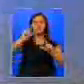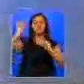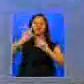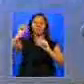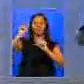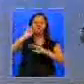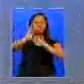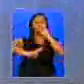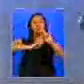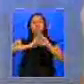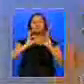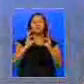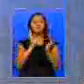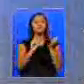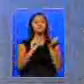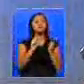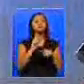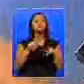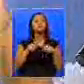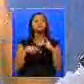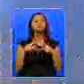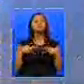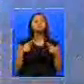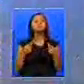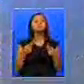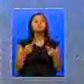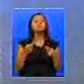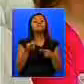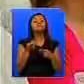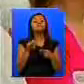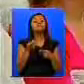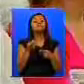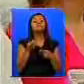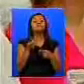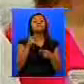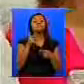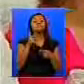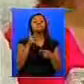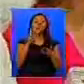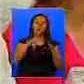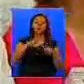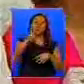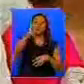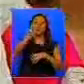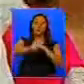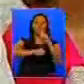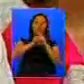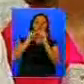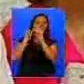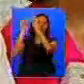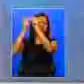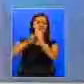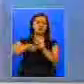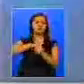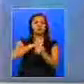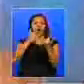mundo. Mi hermana, ¿cuántos años ha vivido fuera? 20 años. Más o menos, 20 años fuera del país. Está aquí de vuelta y ya